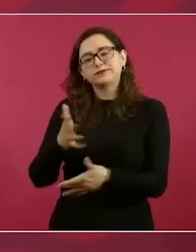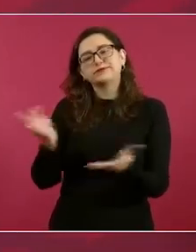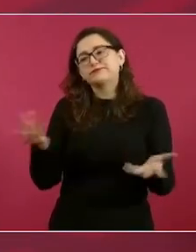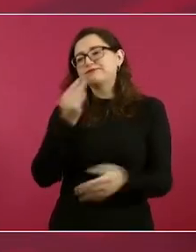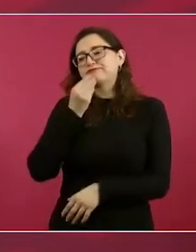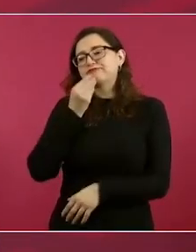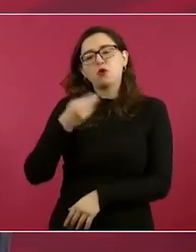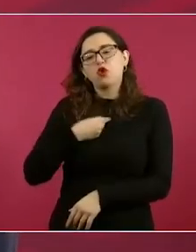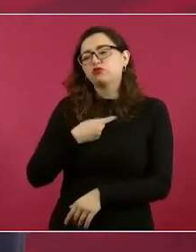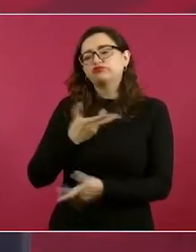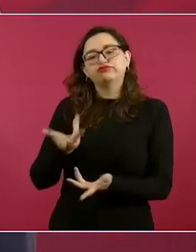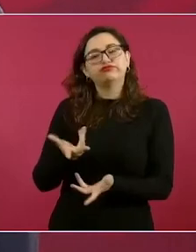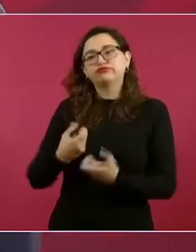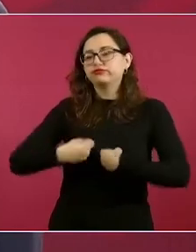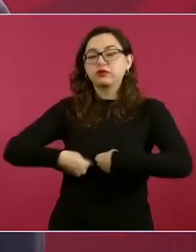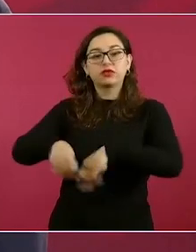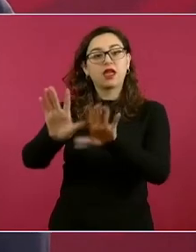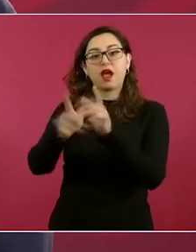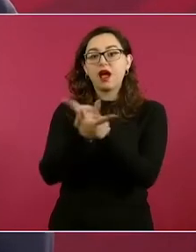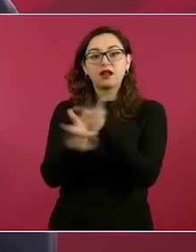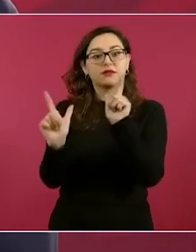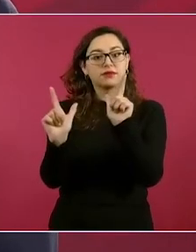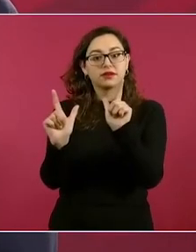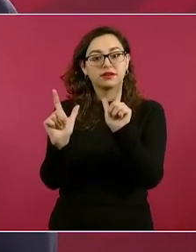Son fallas